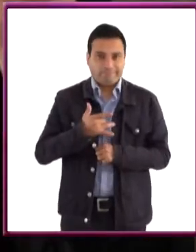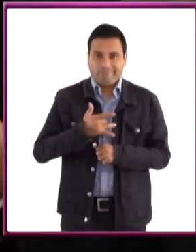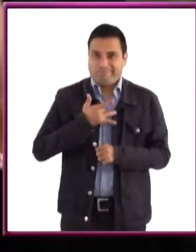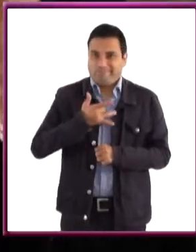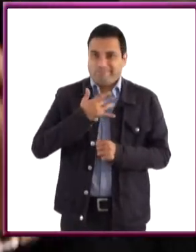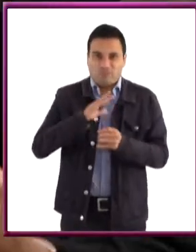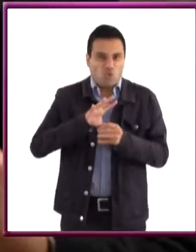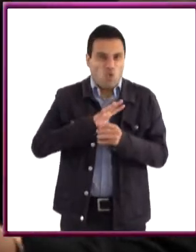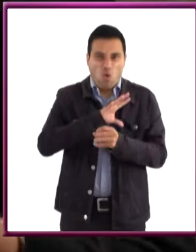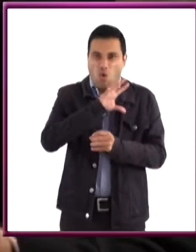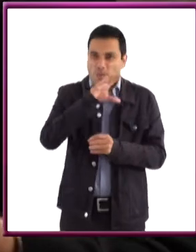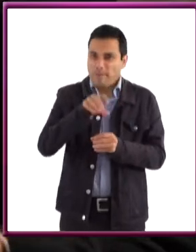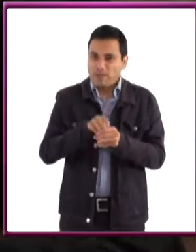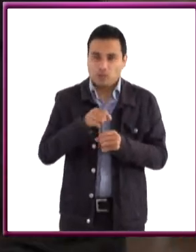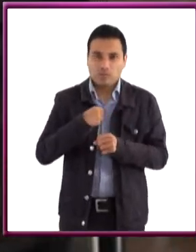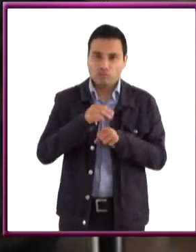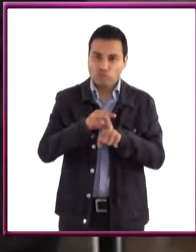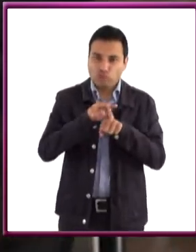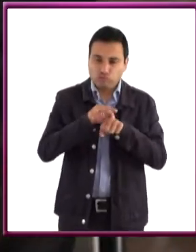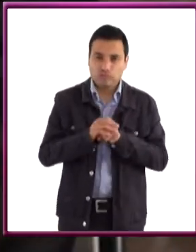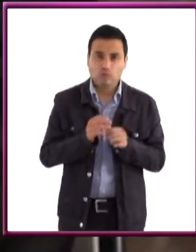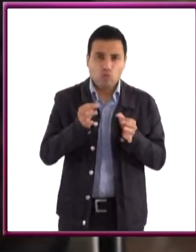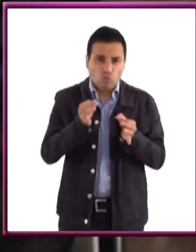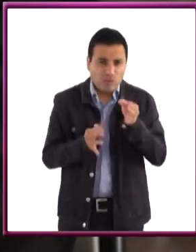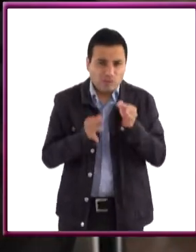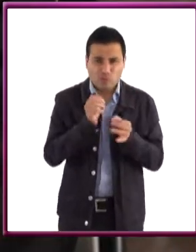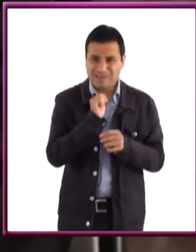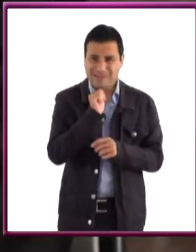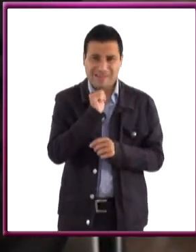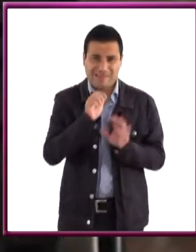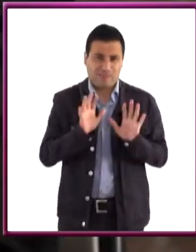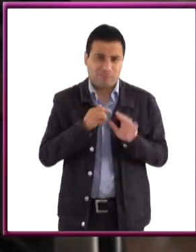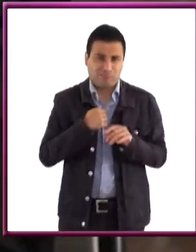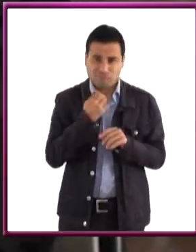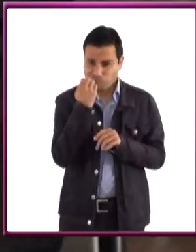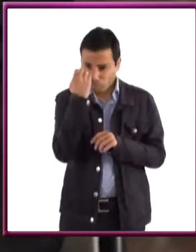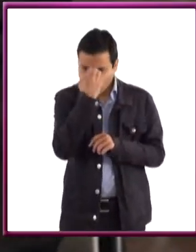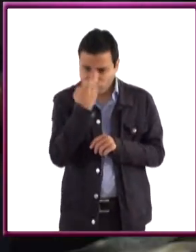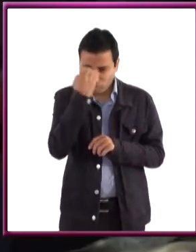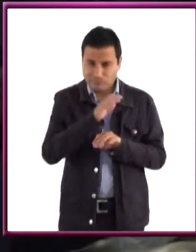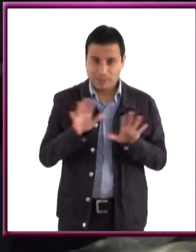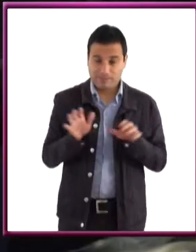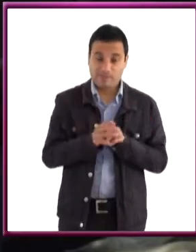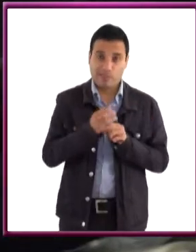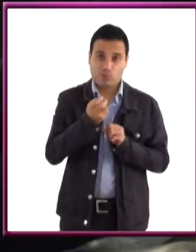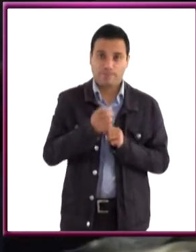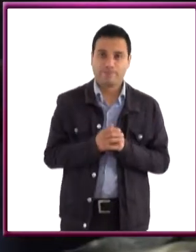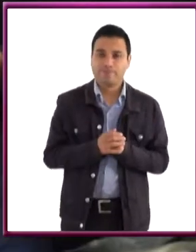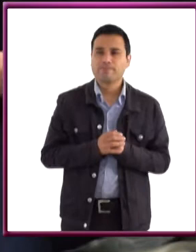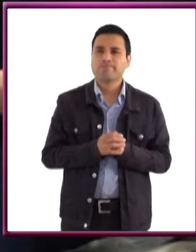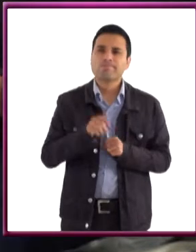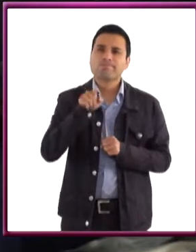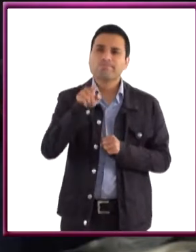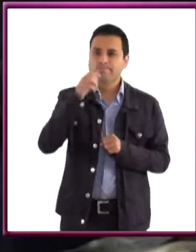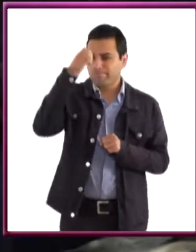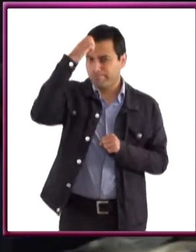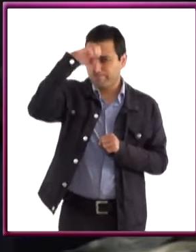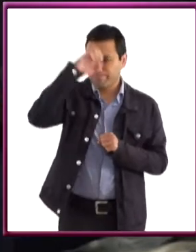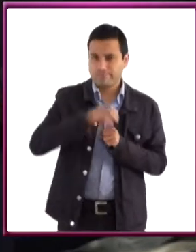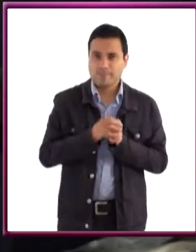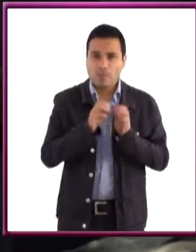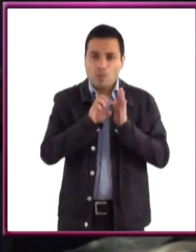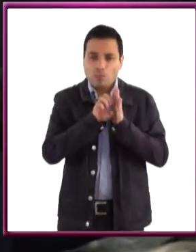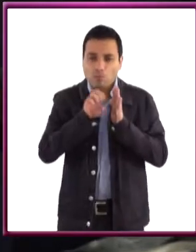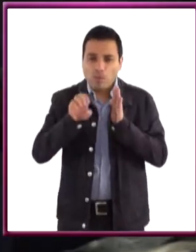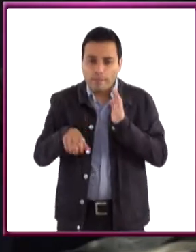nuestros sentidos vivirlo, ¿no? Y sin juzgarnos. De eso se trata un poco atención plena. Y en su experiencia, una vez